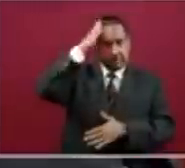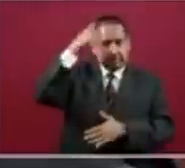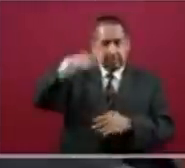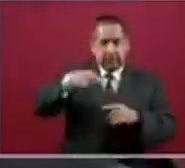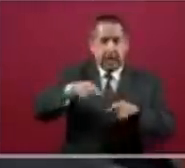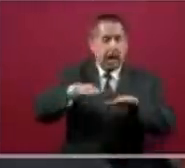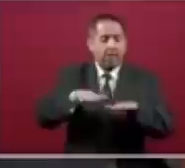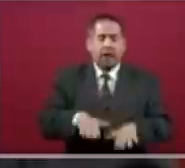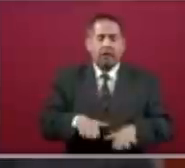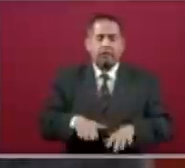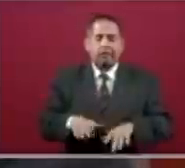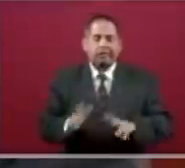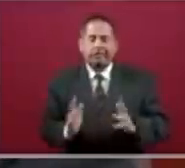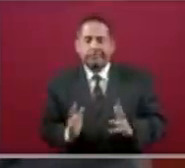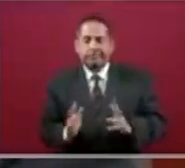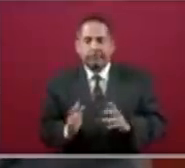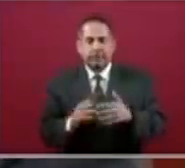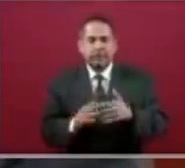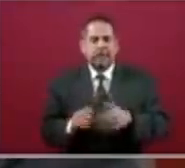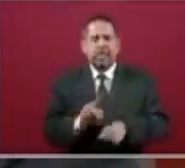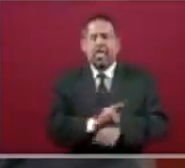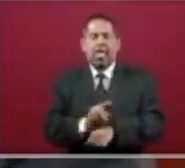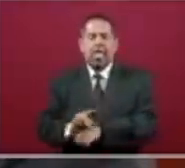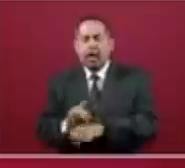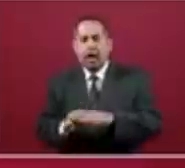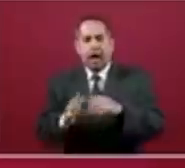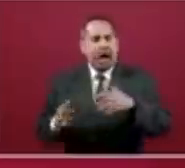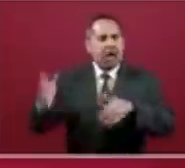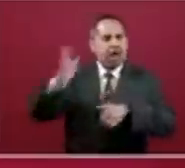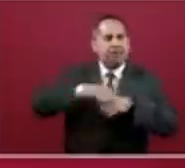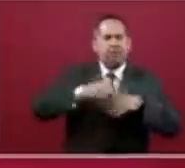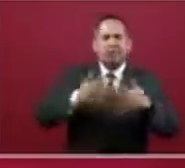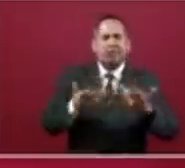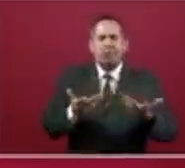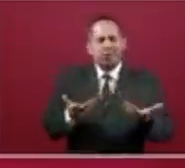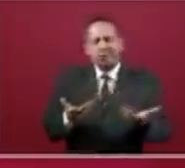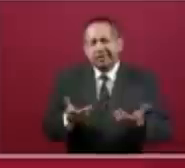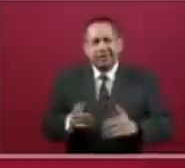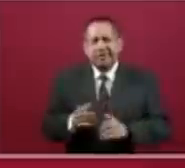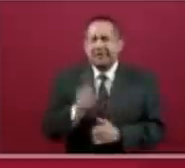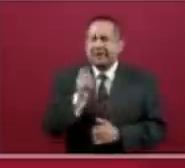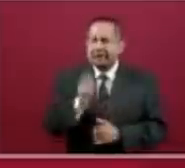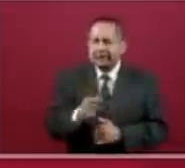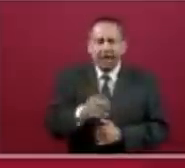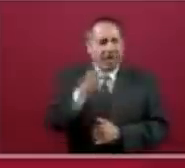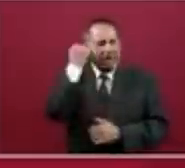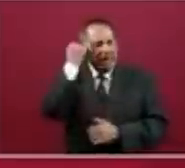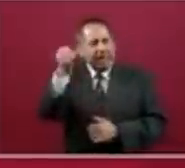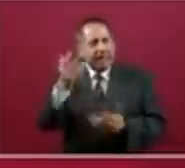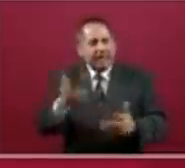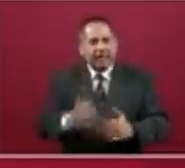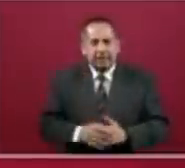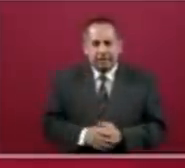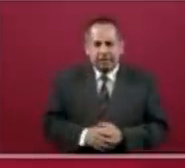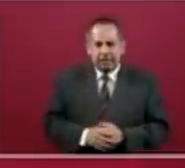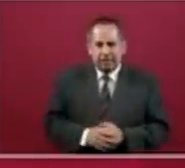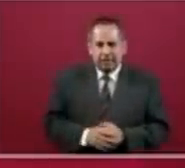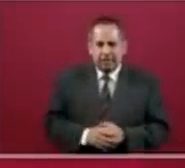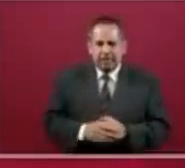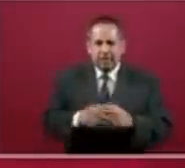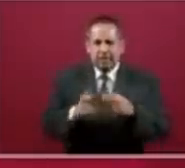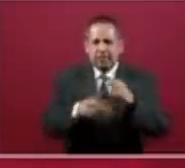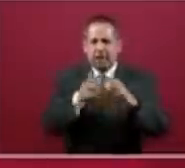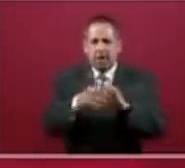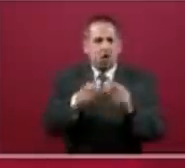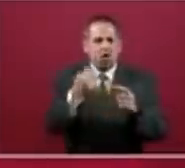lado la simulación. Porque también, imagínense, damos a conocer aquí